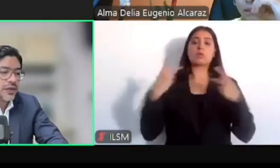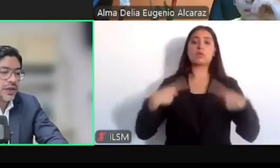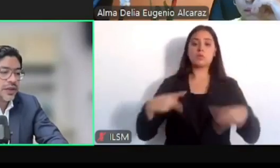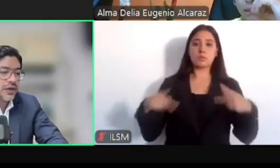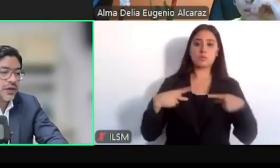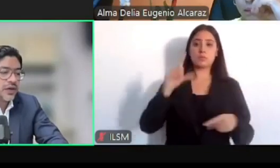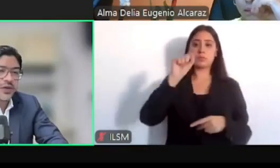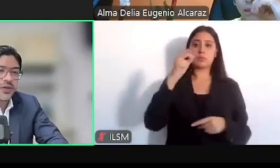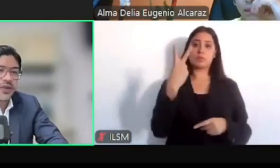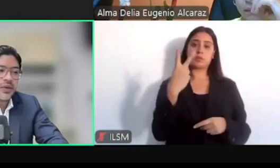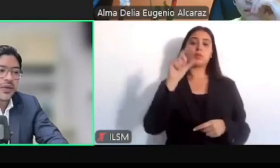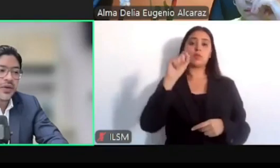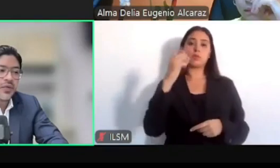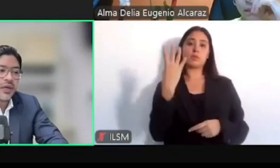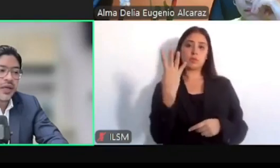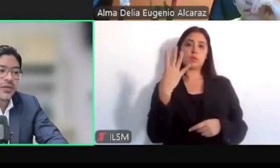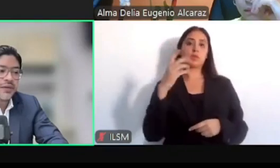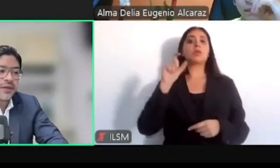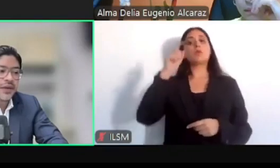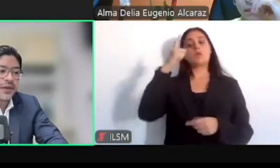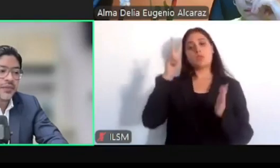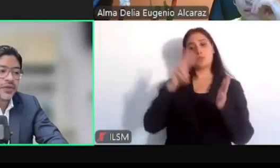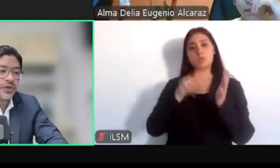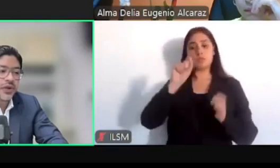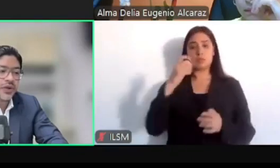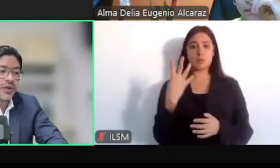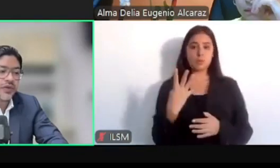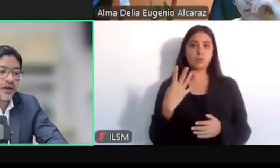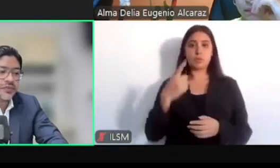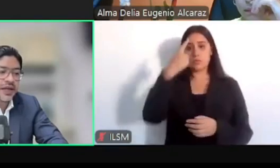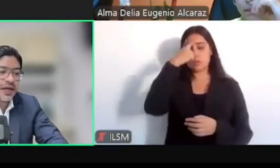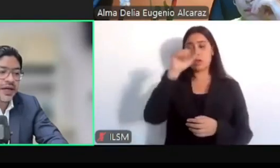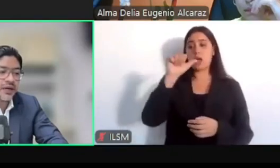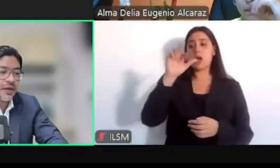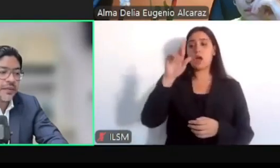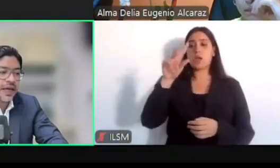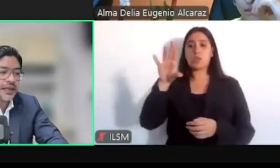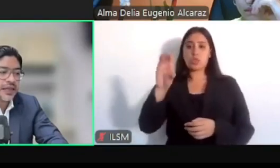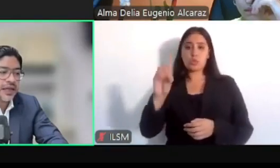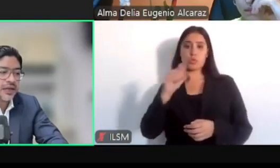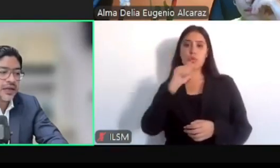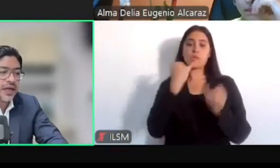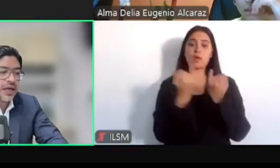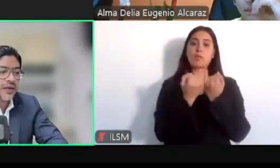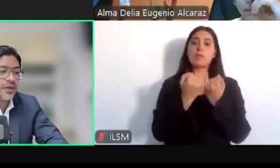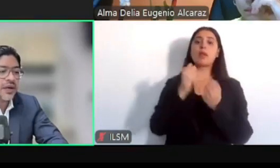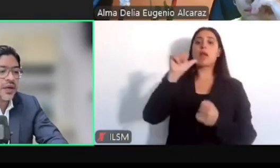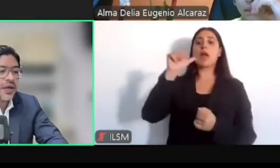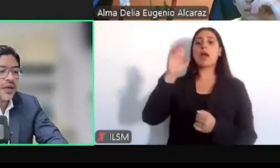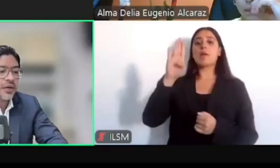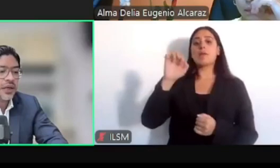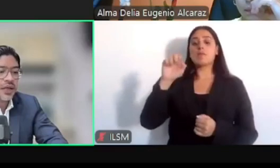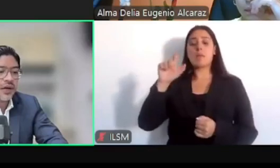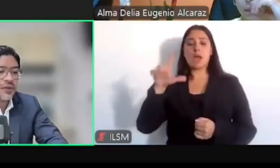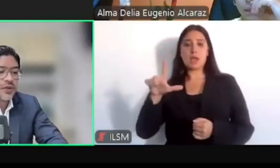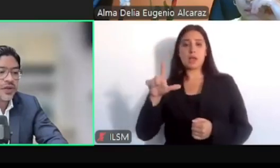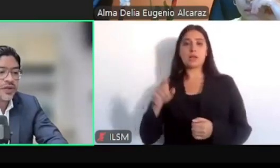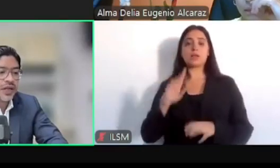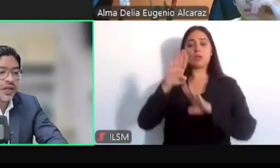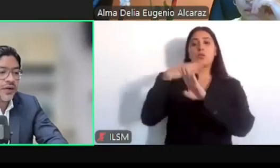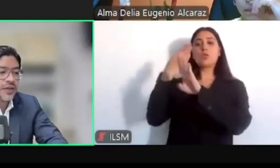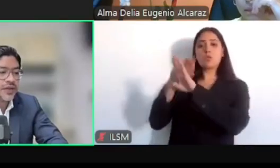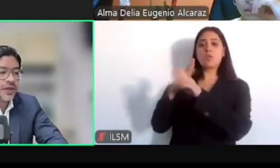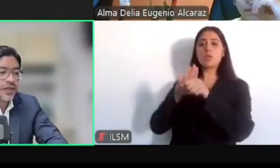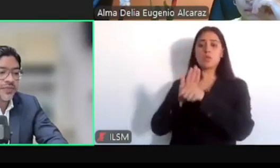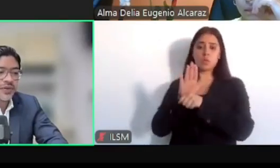22 y 29 2024 acumulados interpuestos por Arturo flores mercado y abimael Salgado Salgado en contra de la Comisión